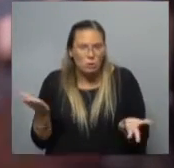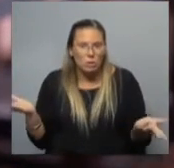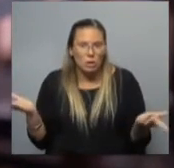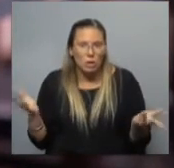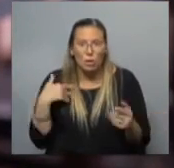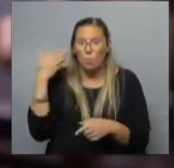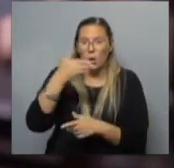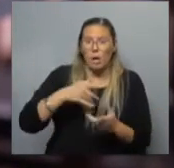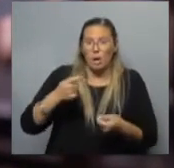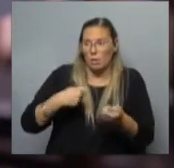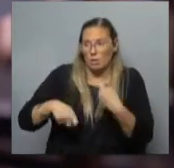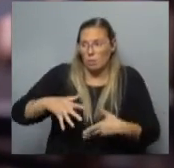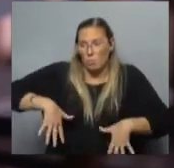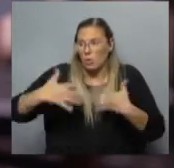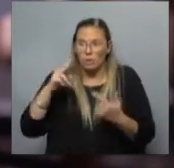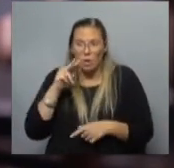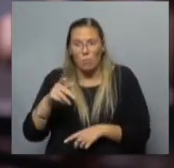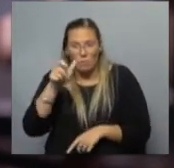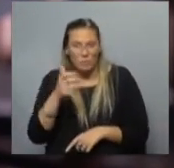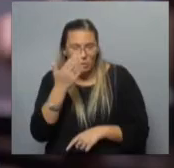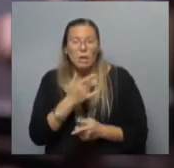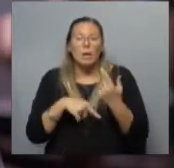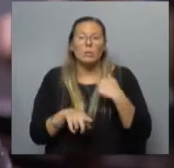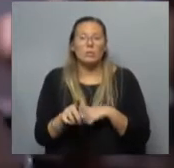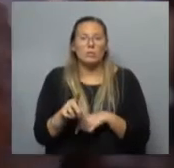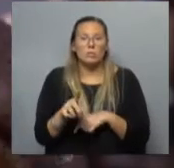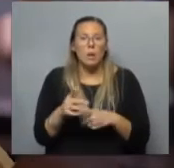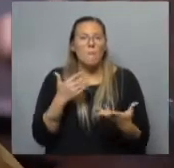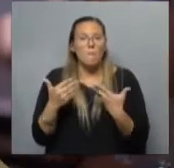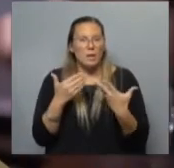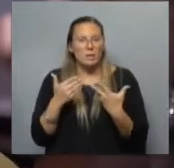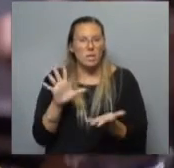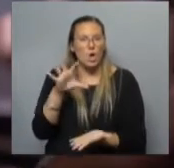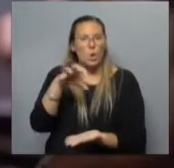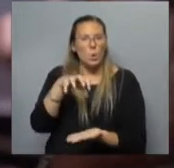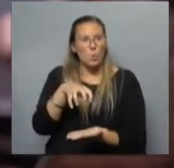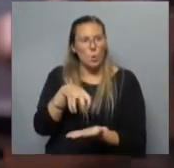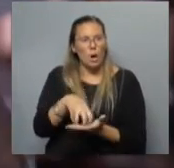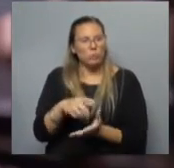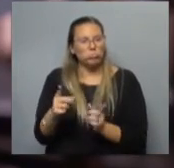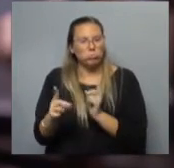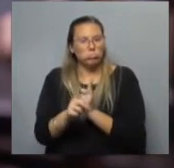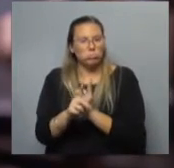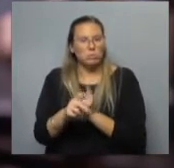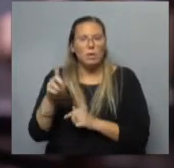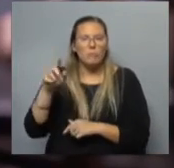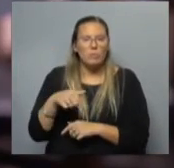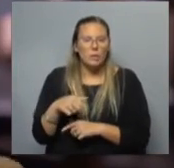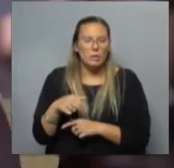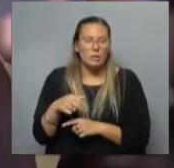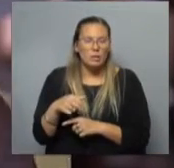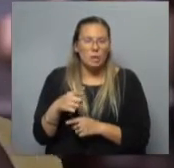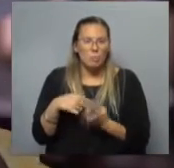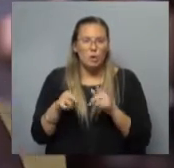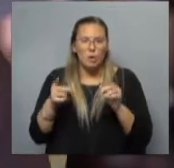y basta con ir a cualquier tienda. Entonces, parece que nos dan un lugar de atención y bueno, y ese lugar viene con todo eso, ¿no?